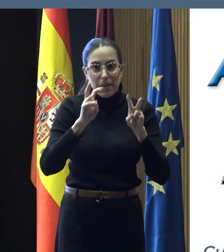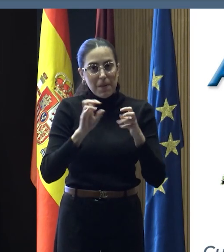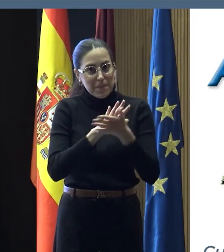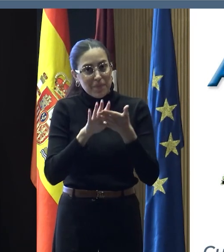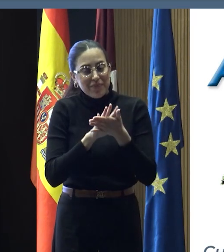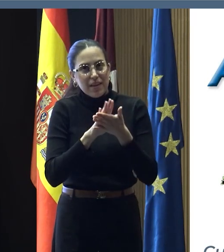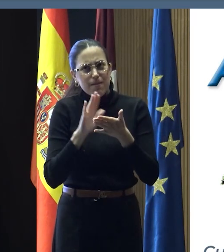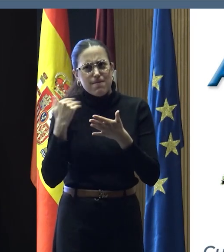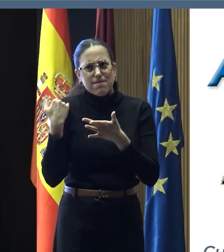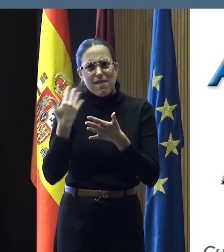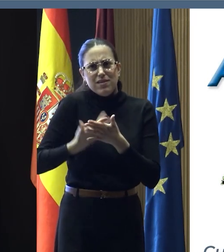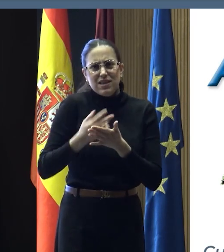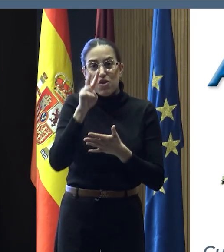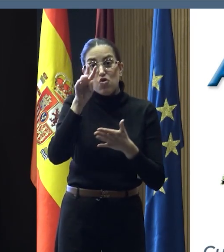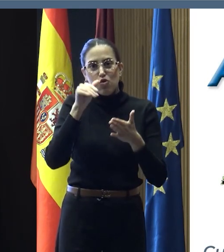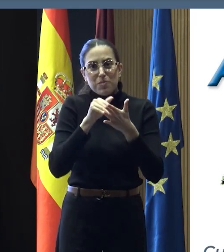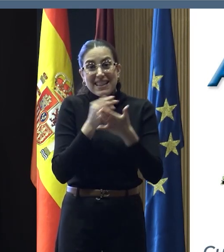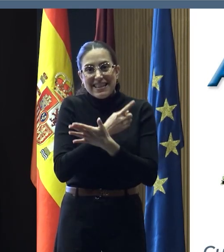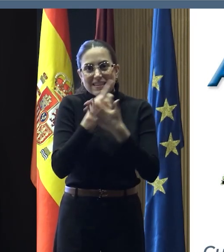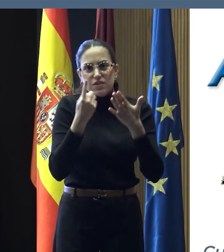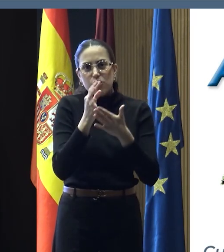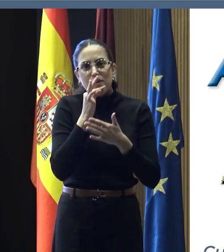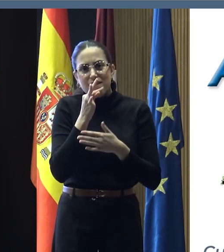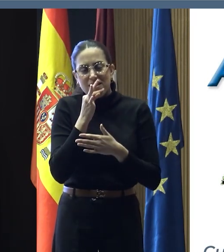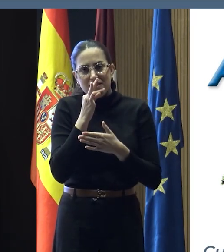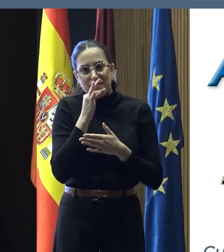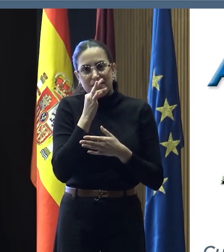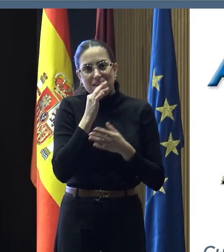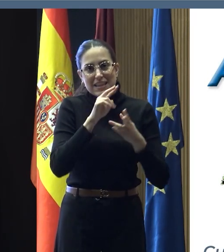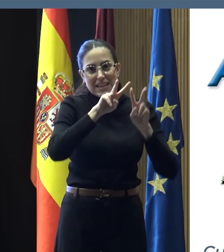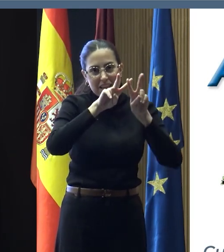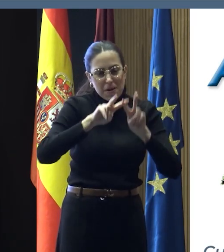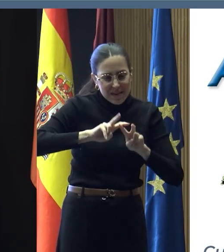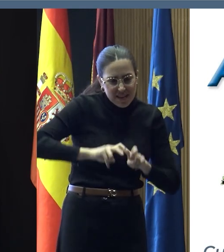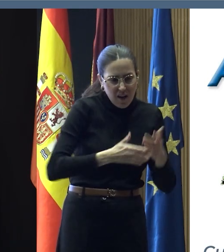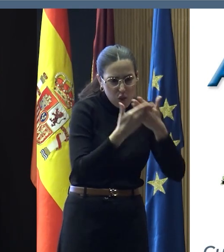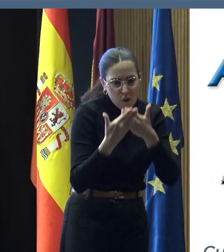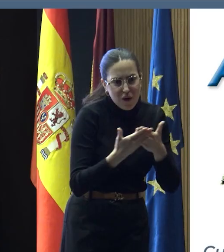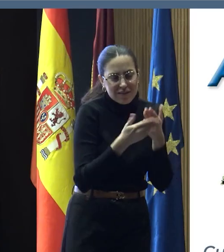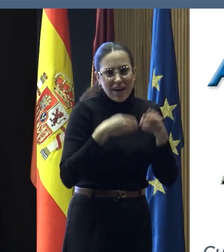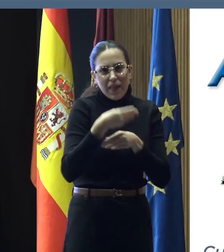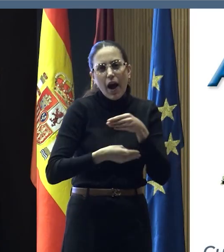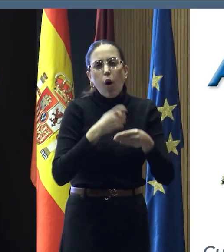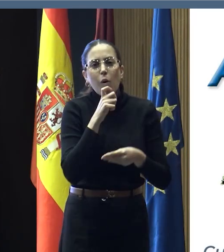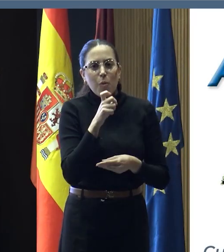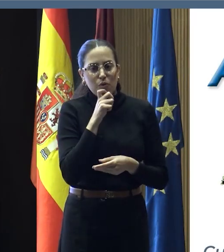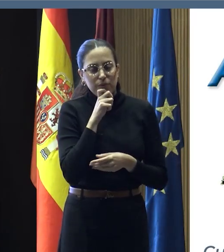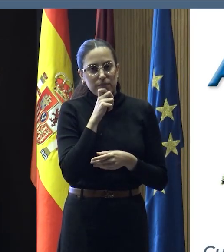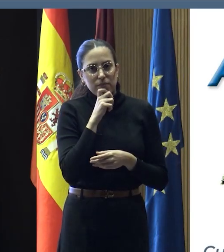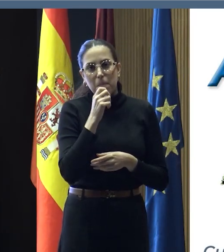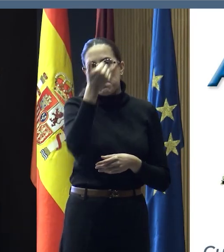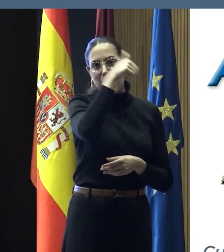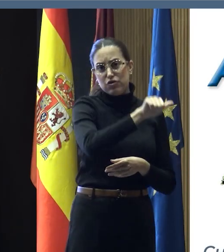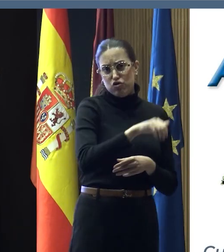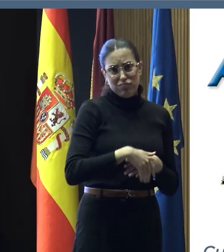hasta 2016 todavía las investigaciones y tal se realizaban en machos